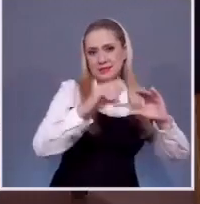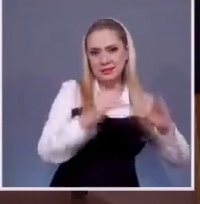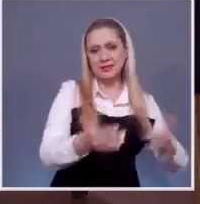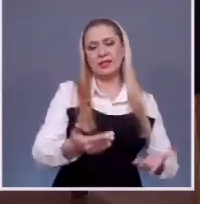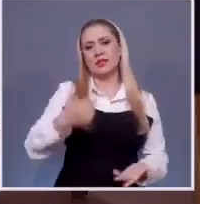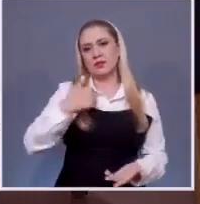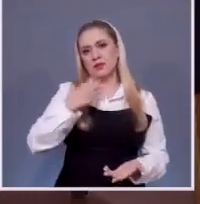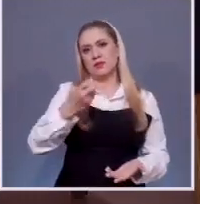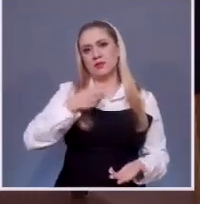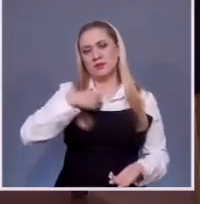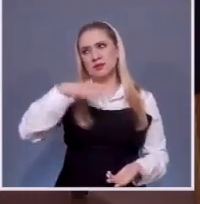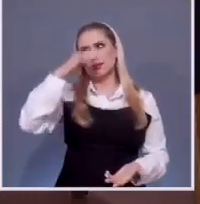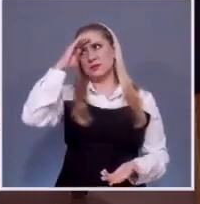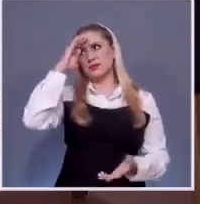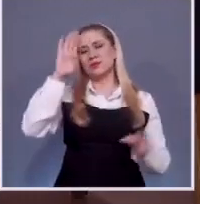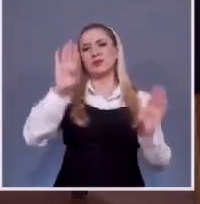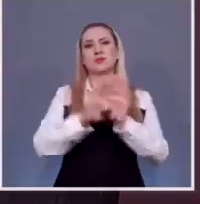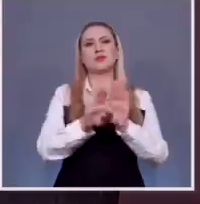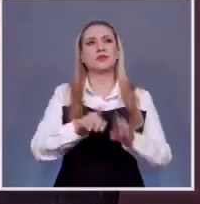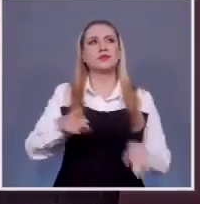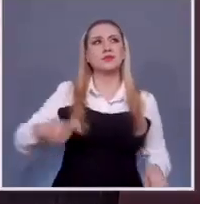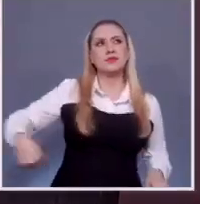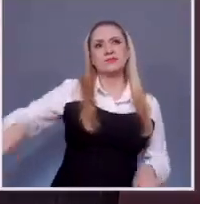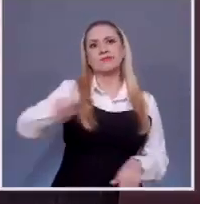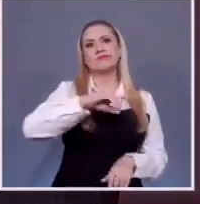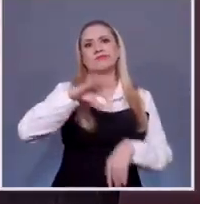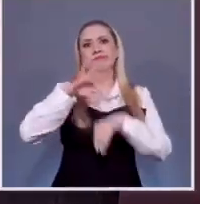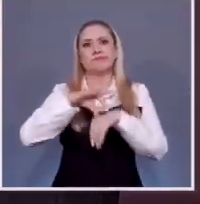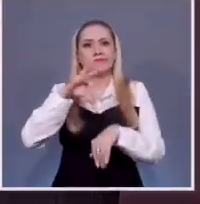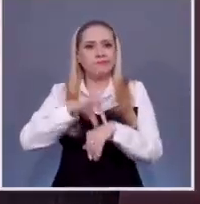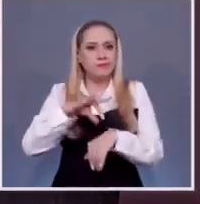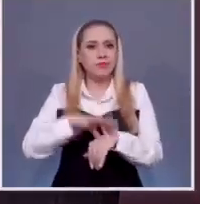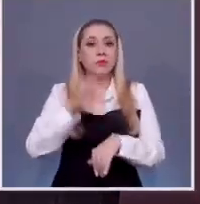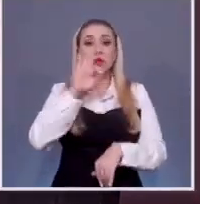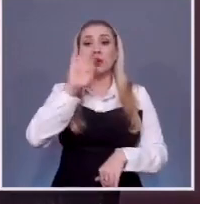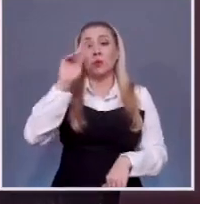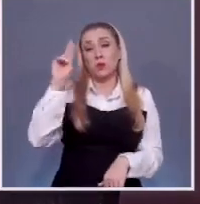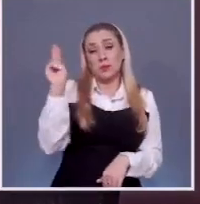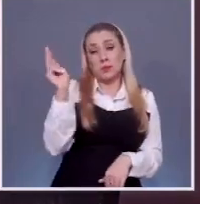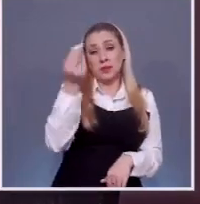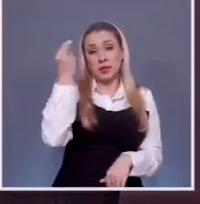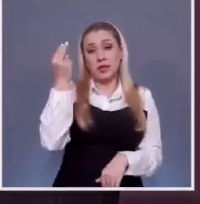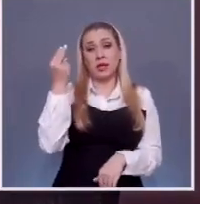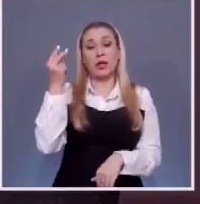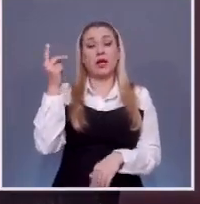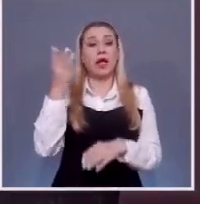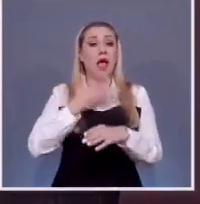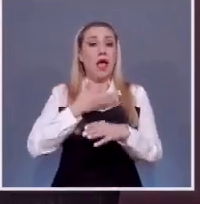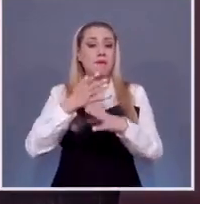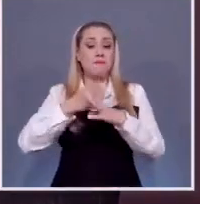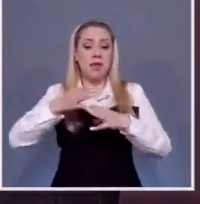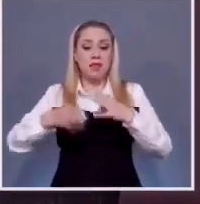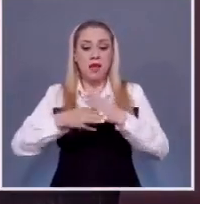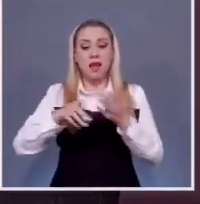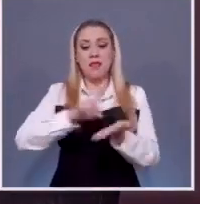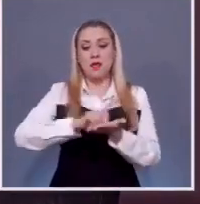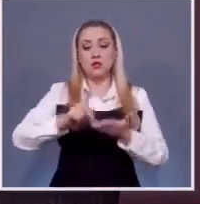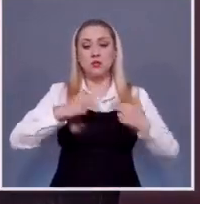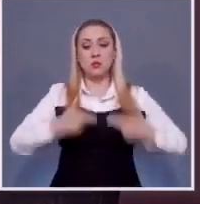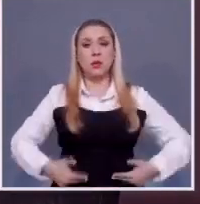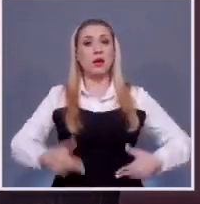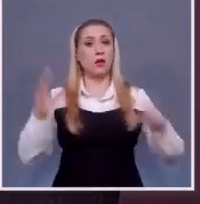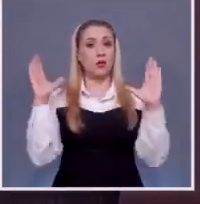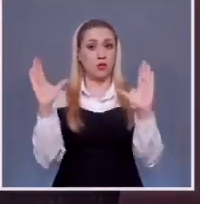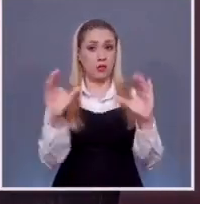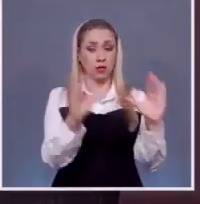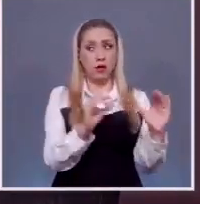la formación de los proveedores de salud. Si en las universidades tuviéramos estas materias de derechos humanos, nosotros como estudiantes